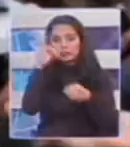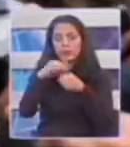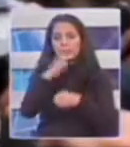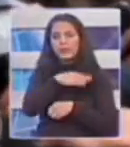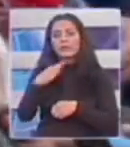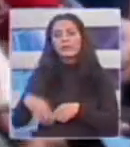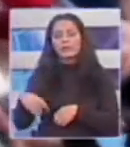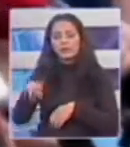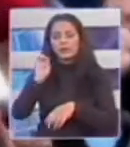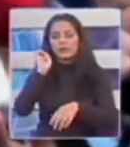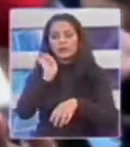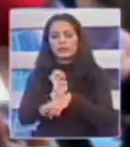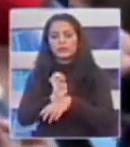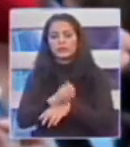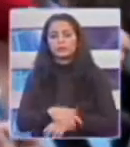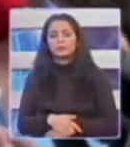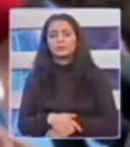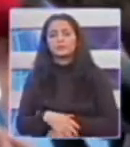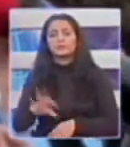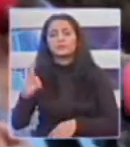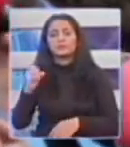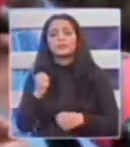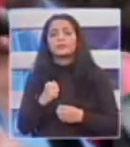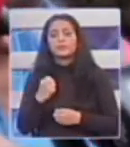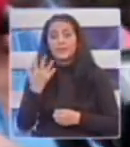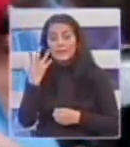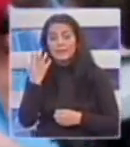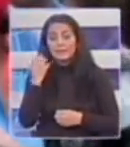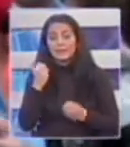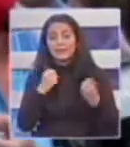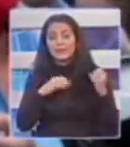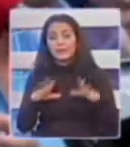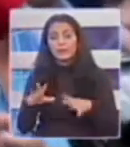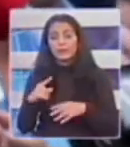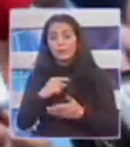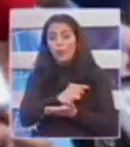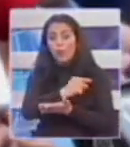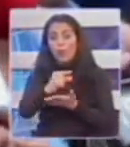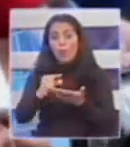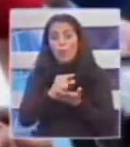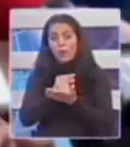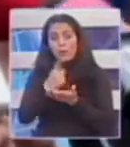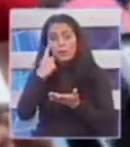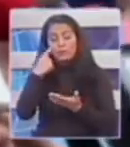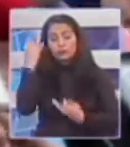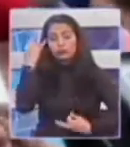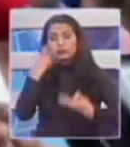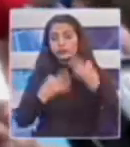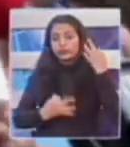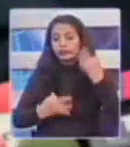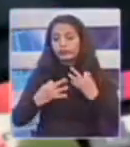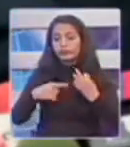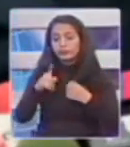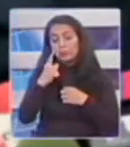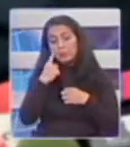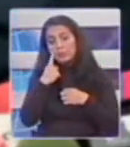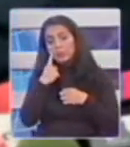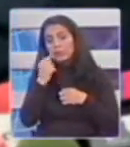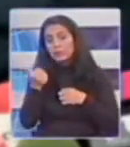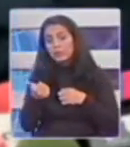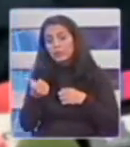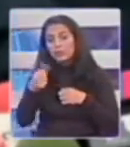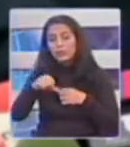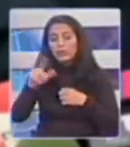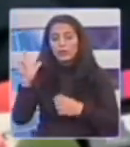Este jueves 15 de septiembre, en la Unidad Judicial Primera del Cantón San Borondón, en Guayas, se llevará a cabo la audiencia del caso. Otros que también